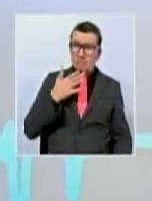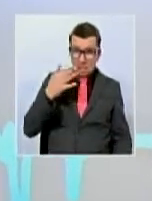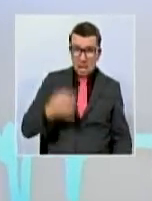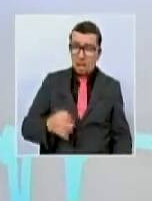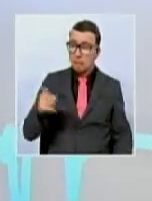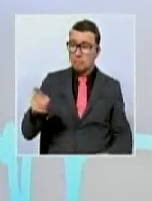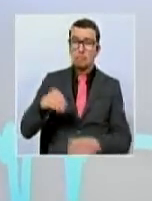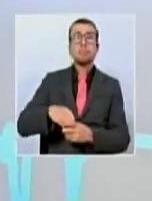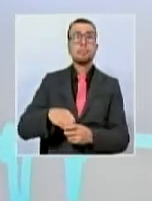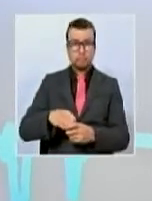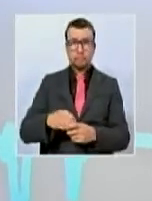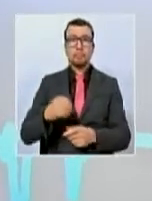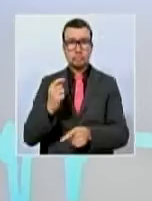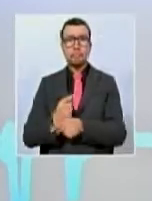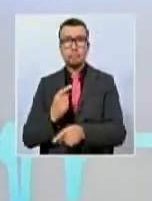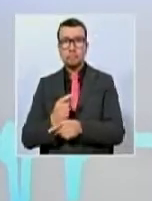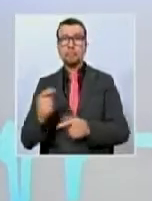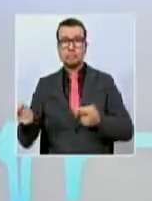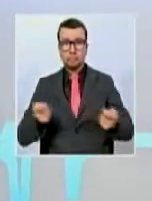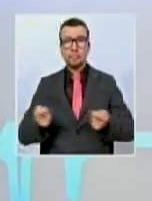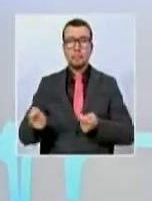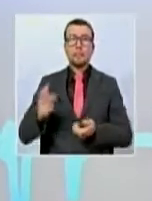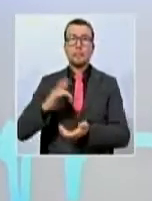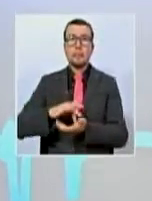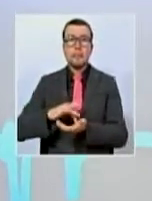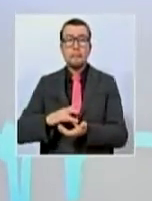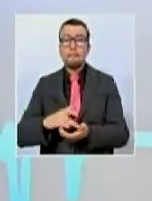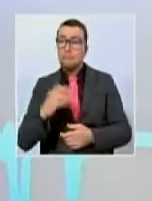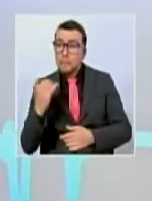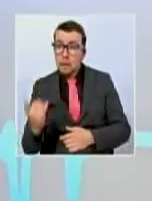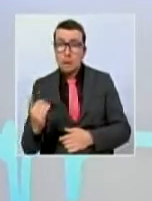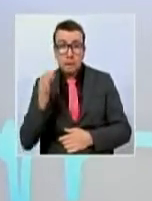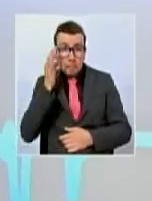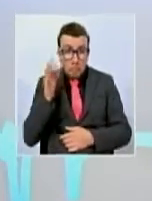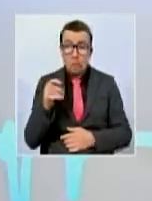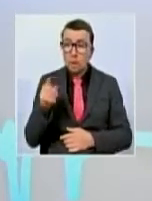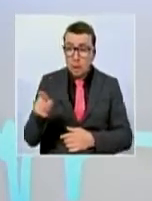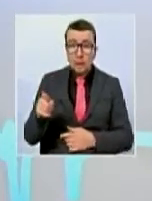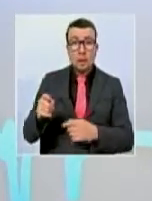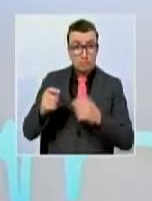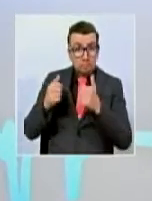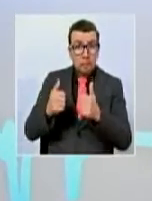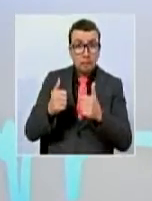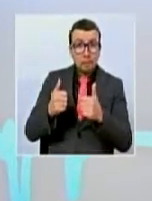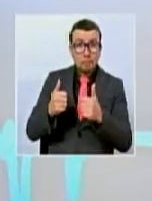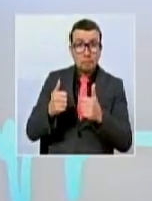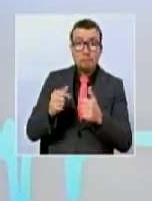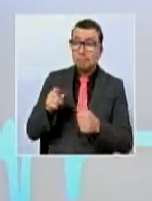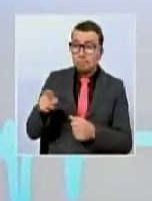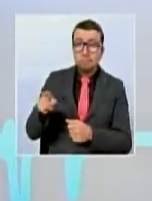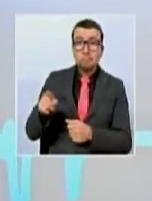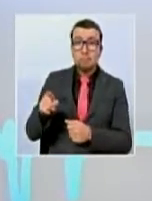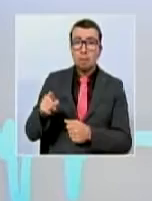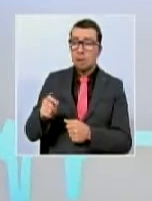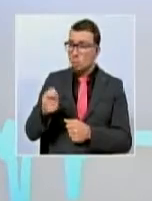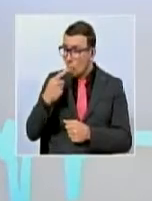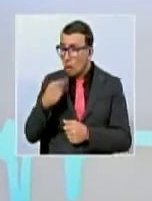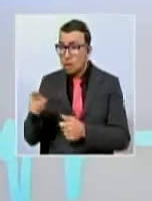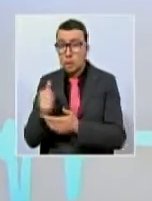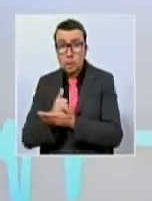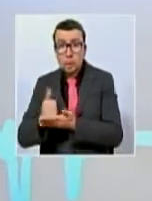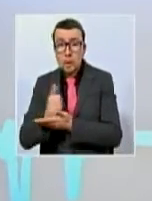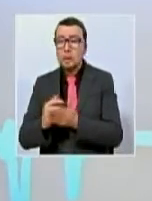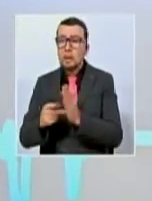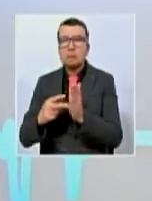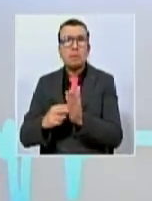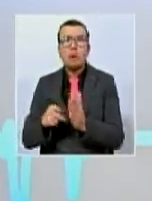sí era lo que dice? ¿Será que eso que les ofrecen realmente es lo que es?